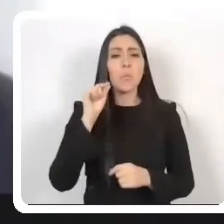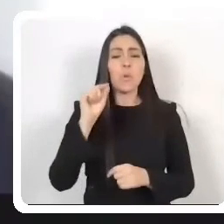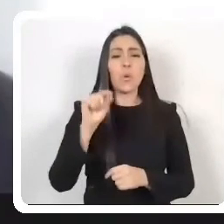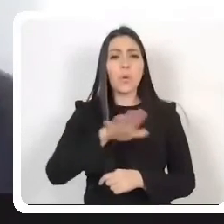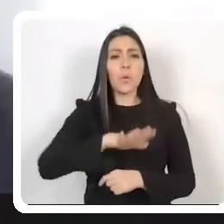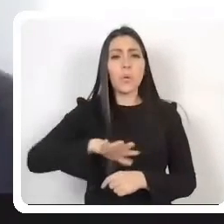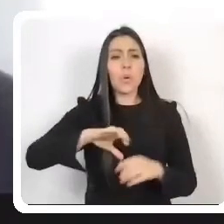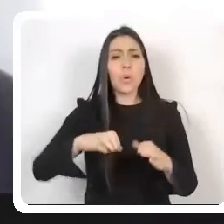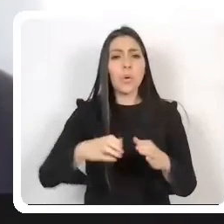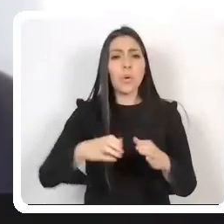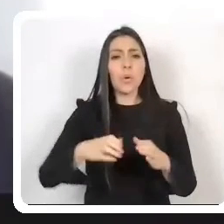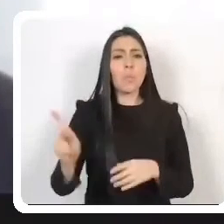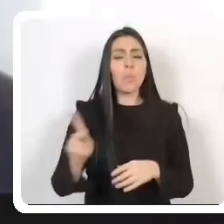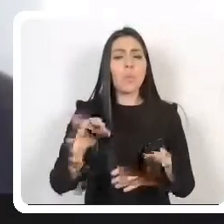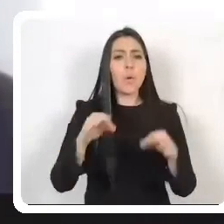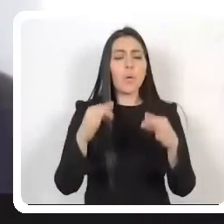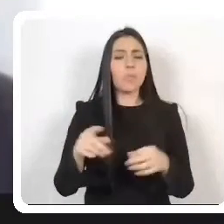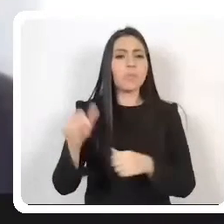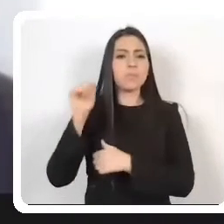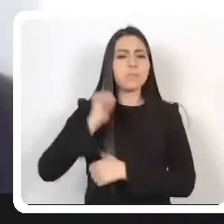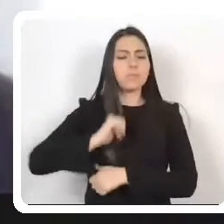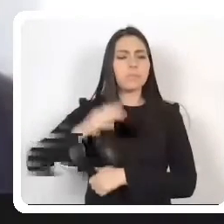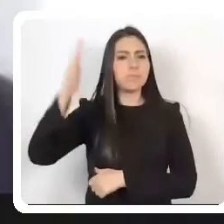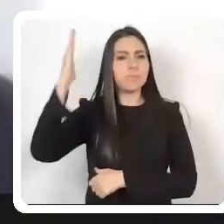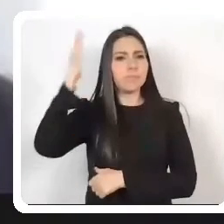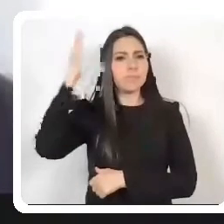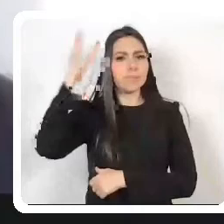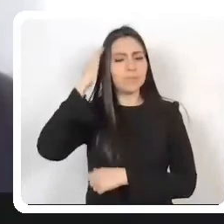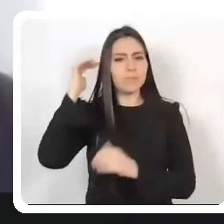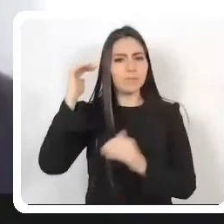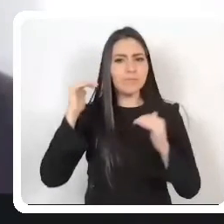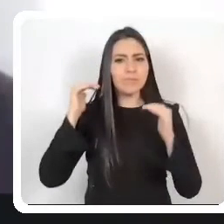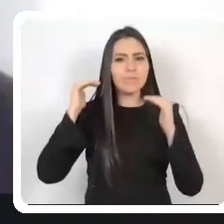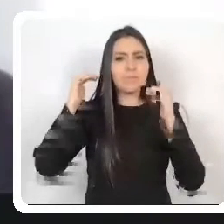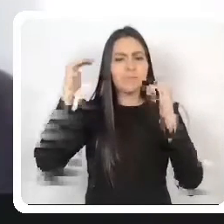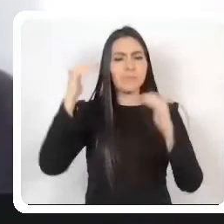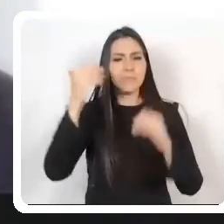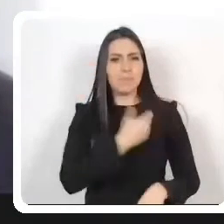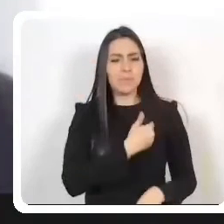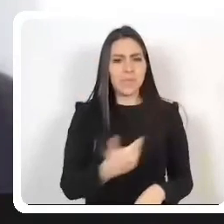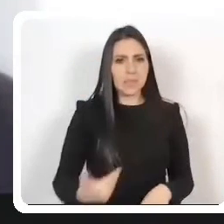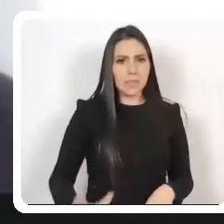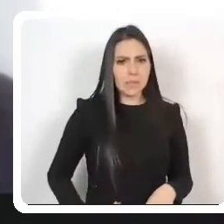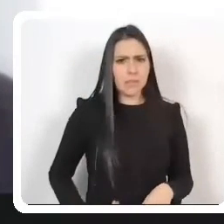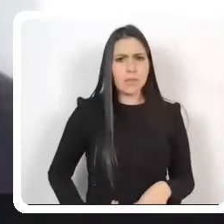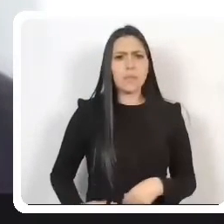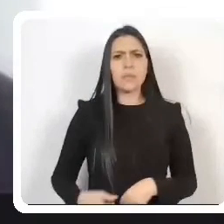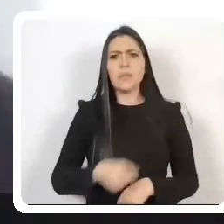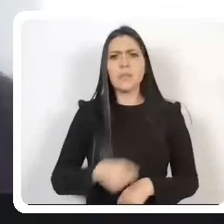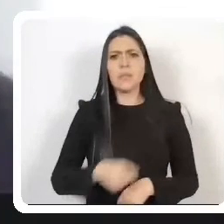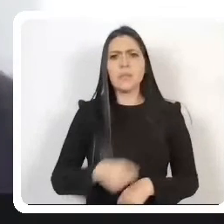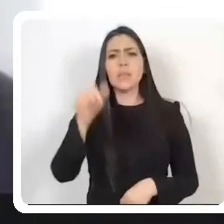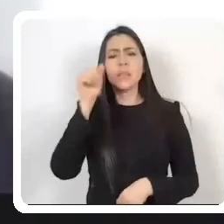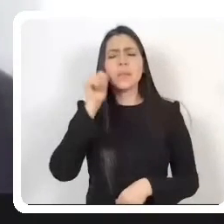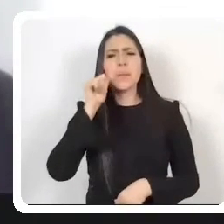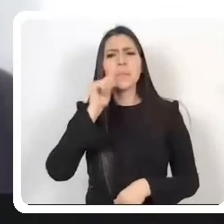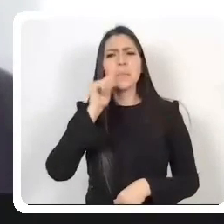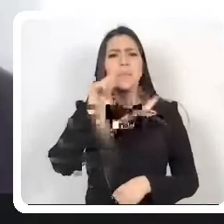originarios en ocupar el cargo máximo de un país. Luchó contra las fuerzas conservadoras del